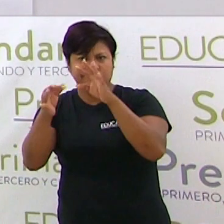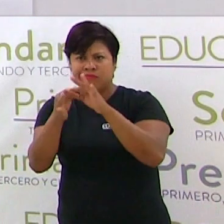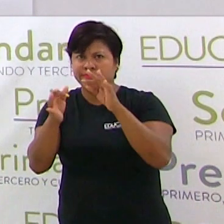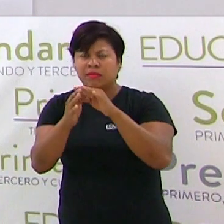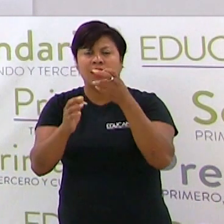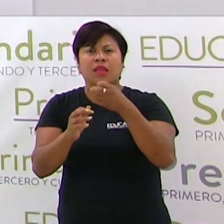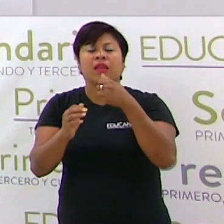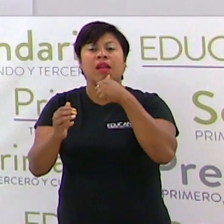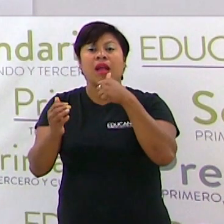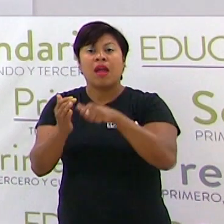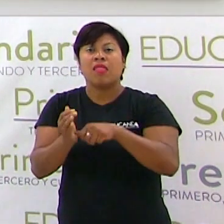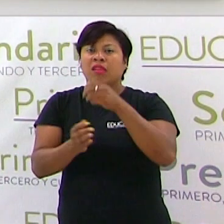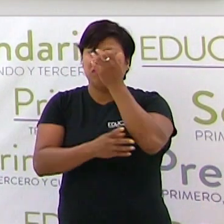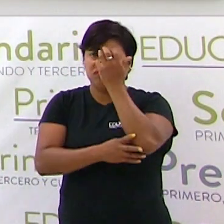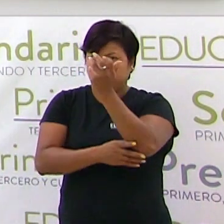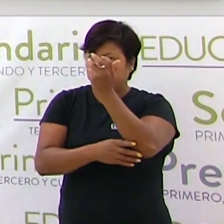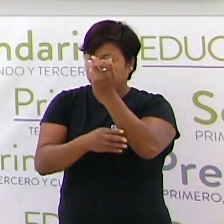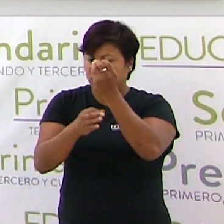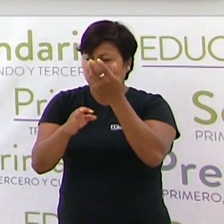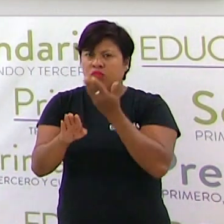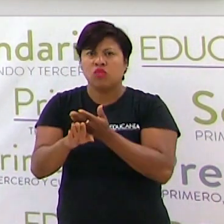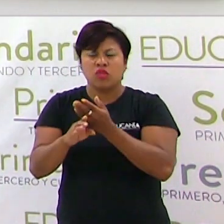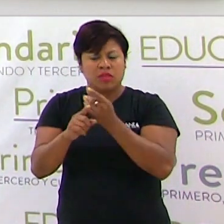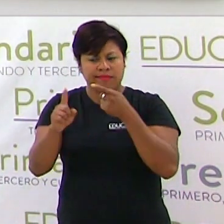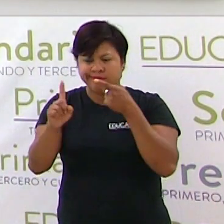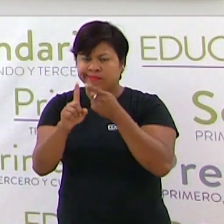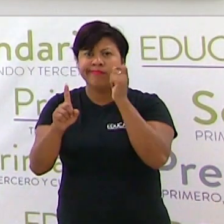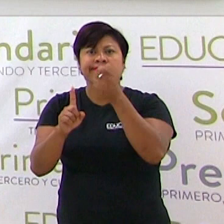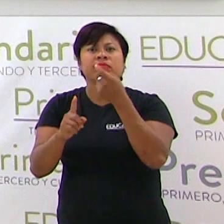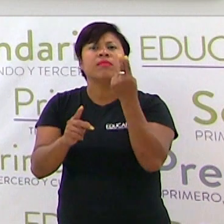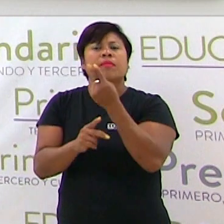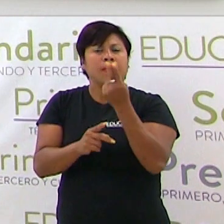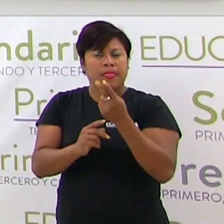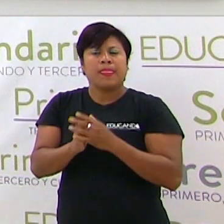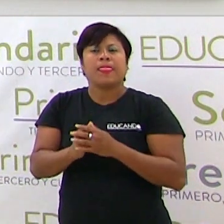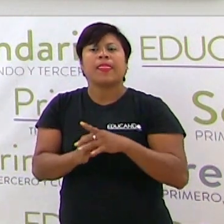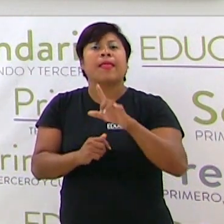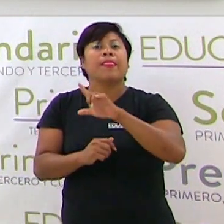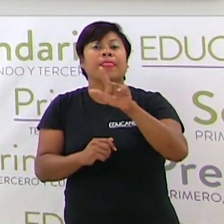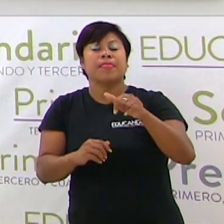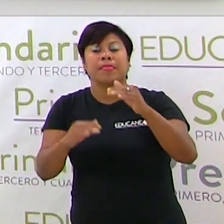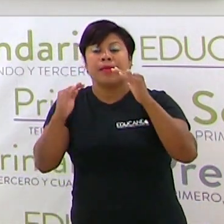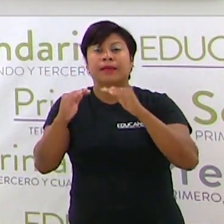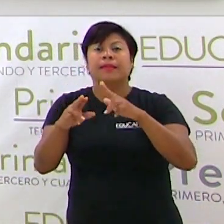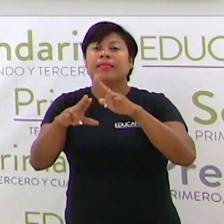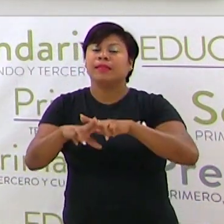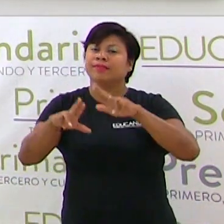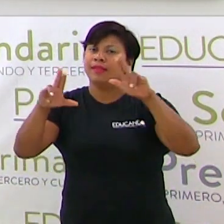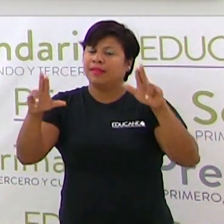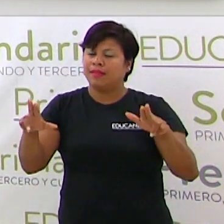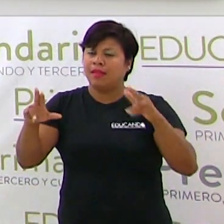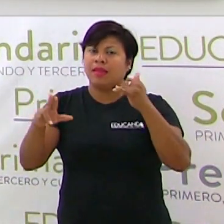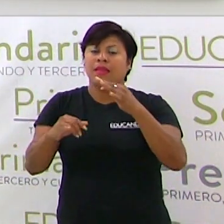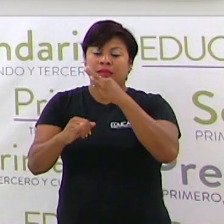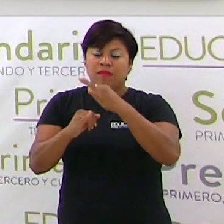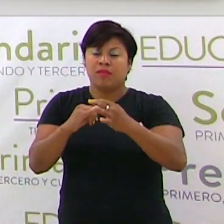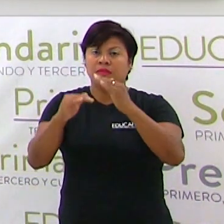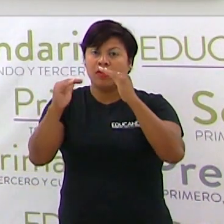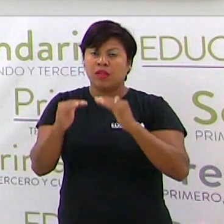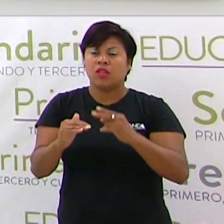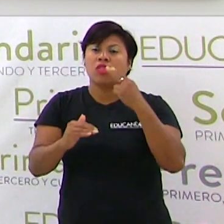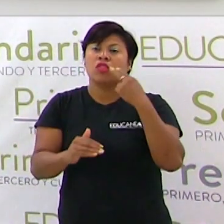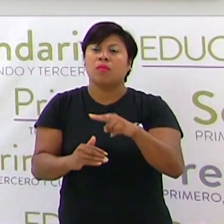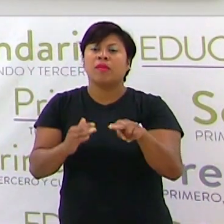cartas formales, muy directos. Después la despedida y finalmente el